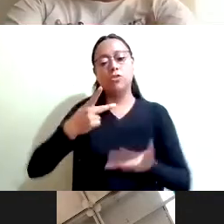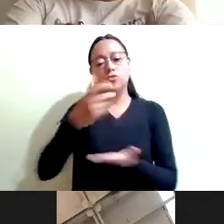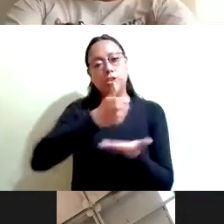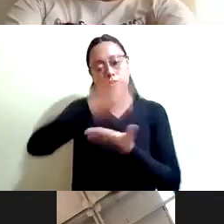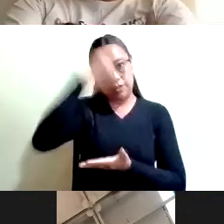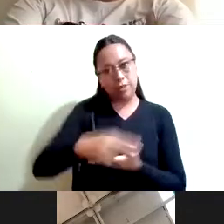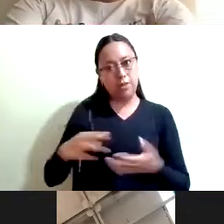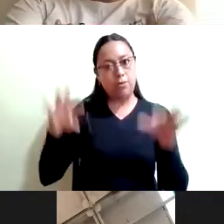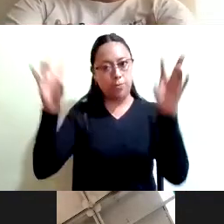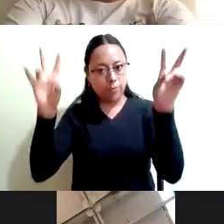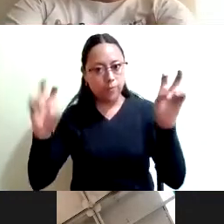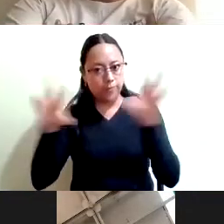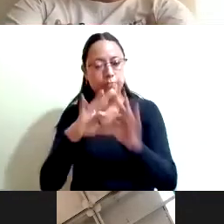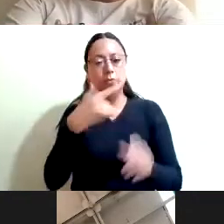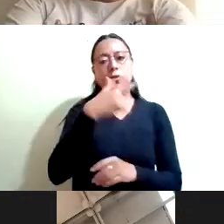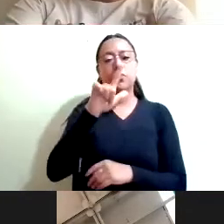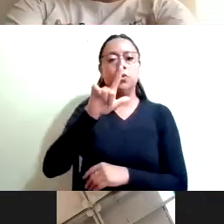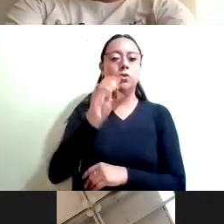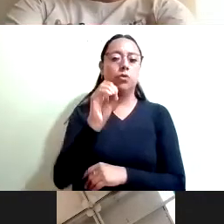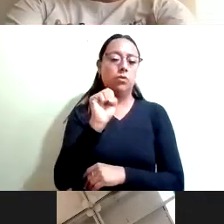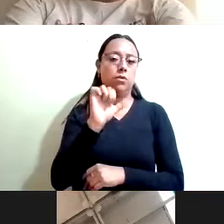glosa del tercer informe de gobierno.